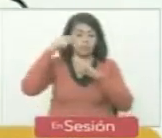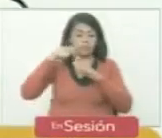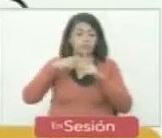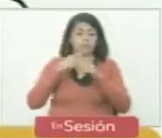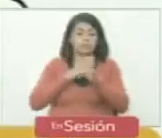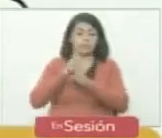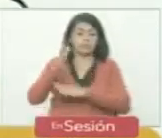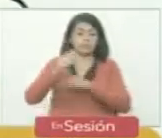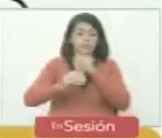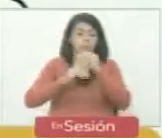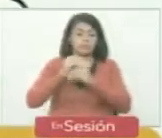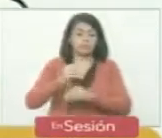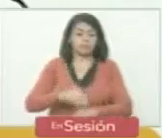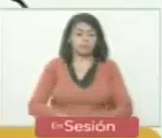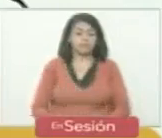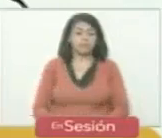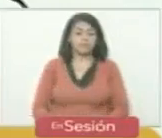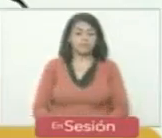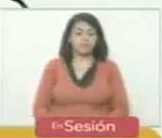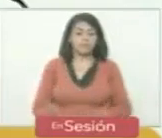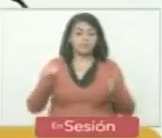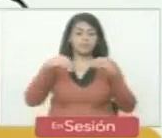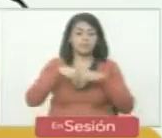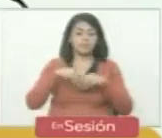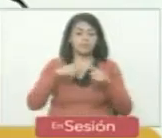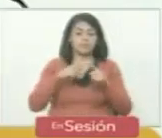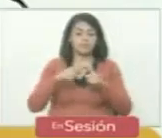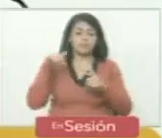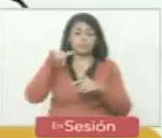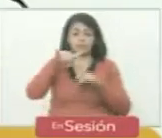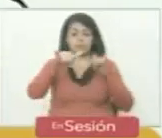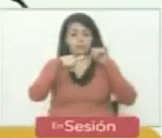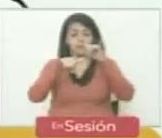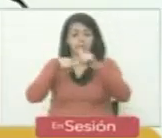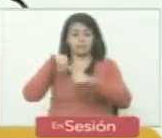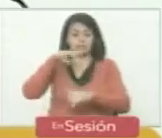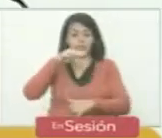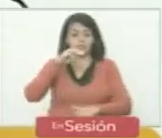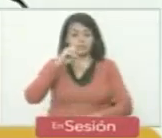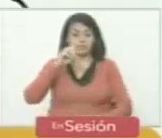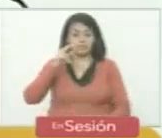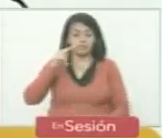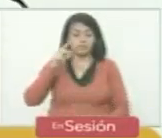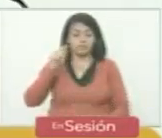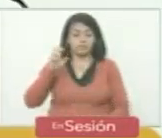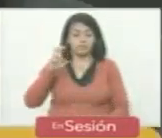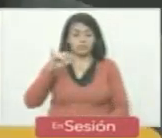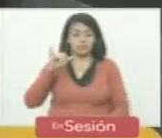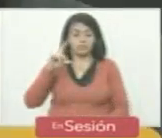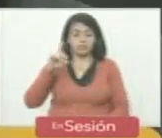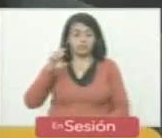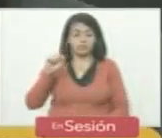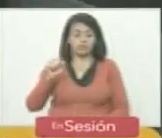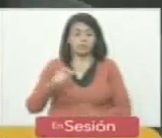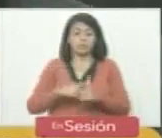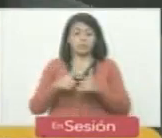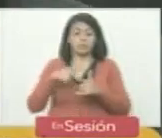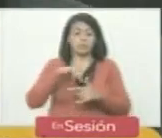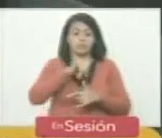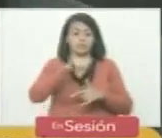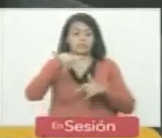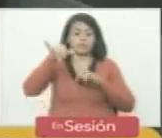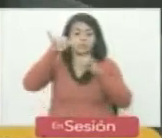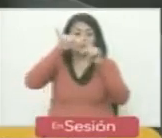se realizan las coordinaciones en el aeropuerto de Montevideo. Despega el avión desde Buenos